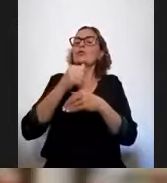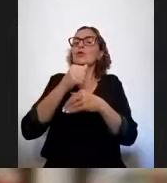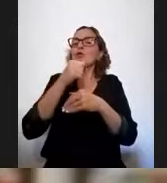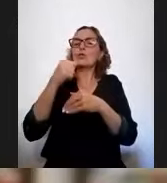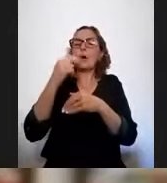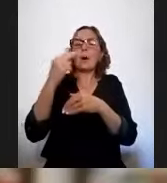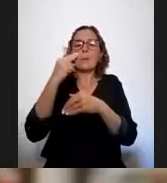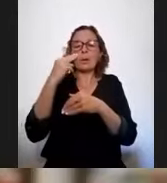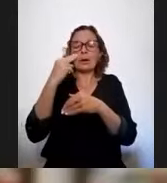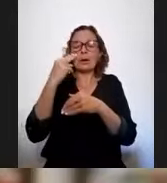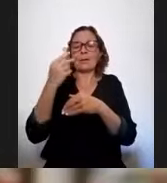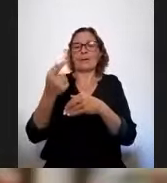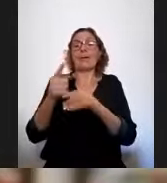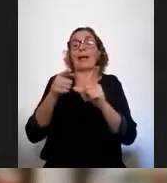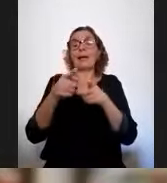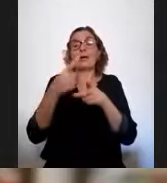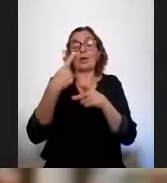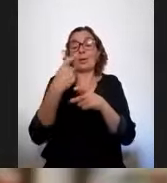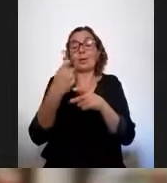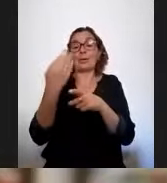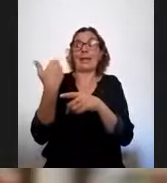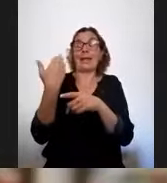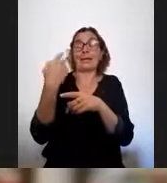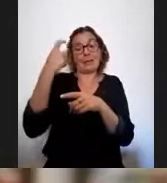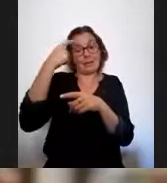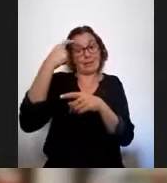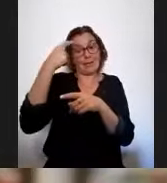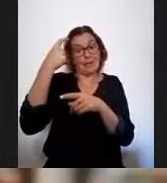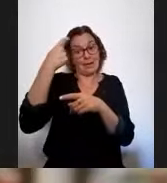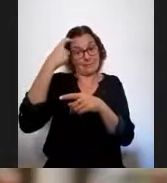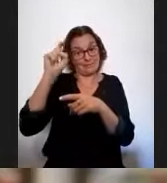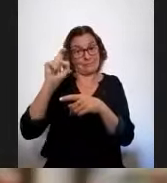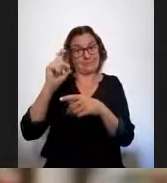ese dolor que teníamos en mente.